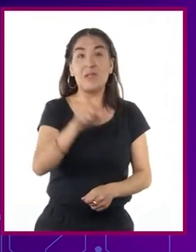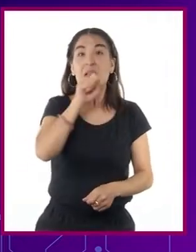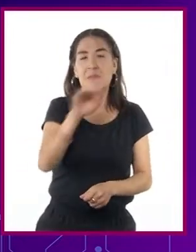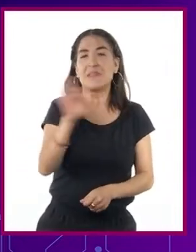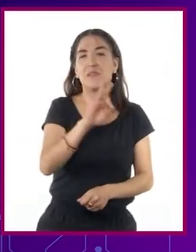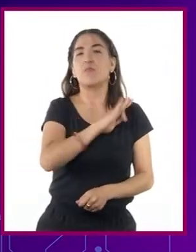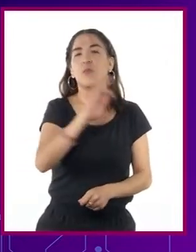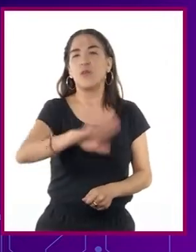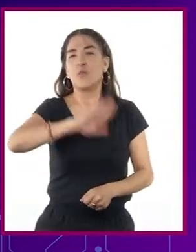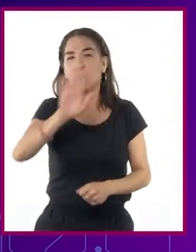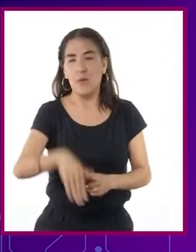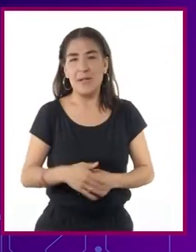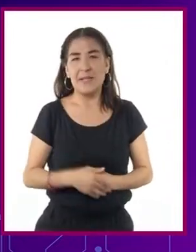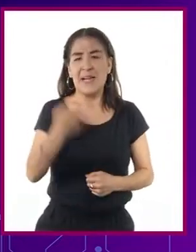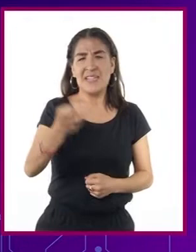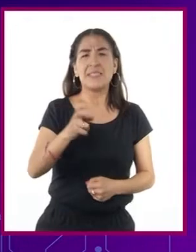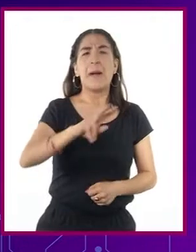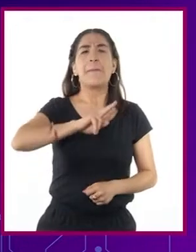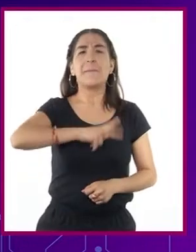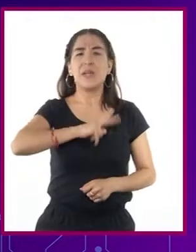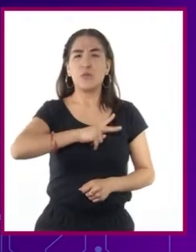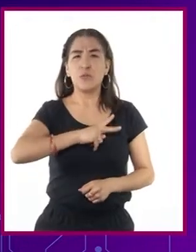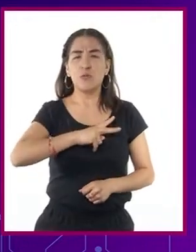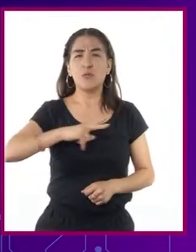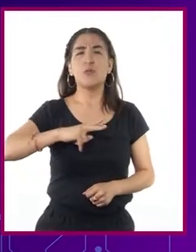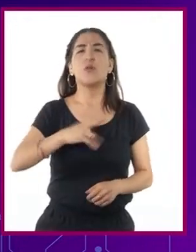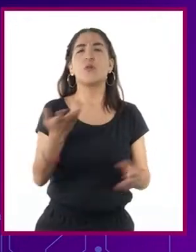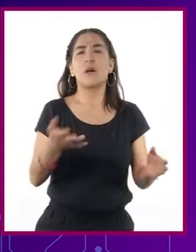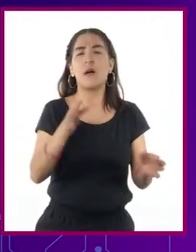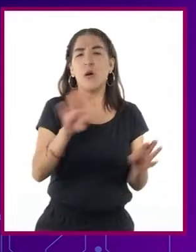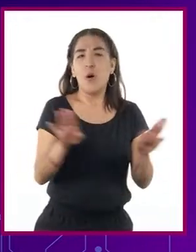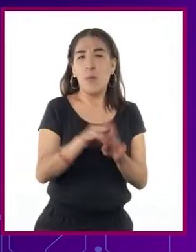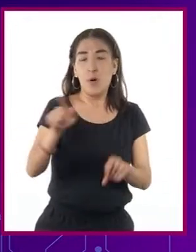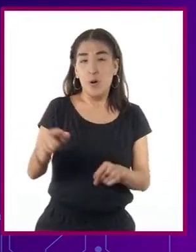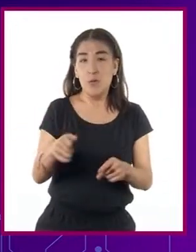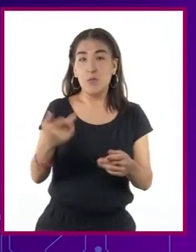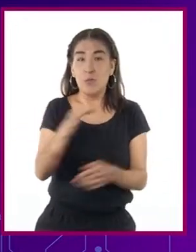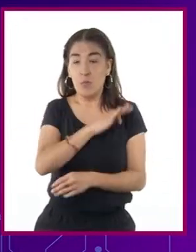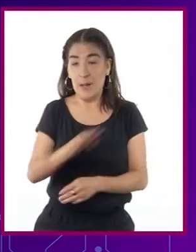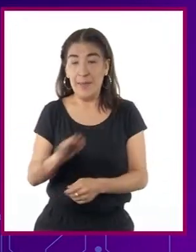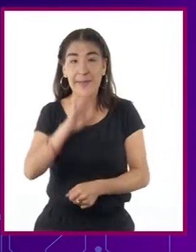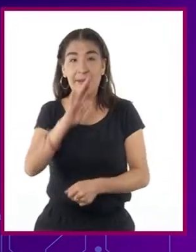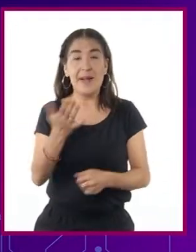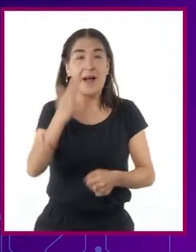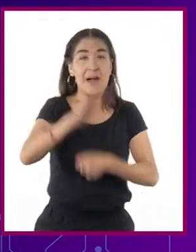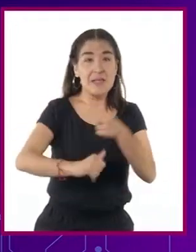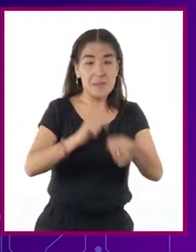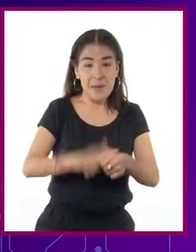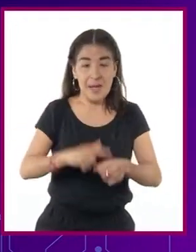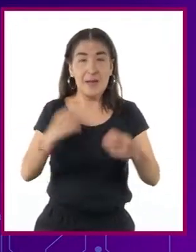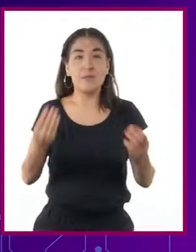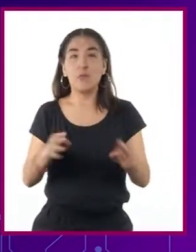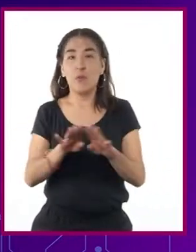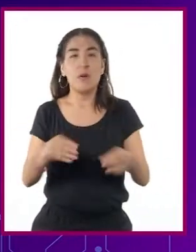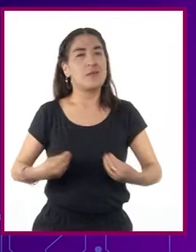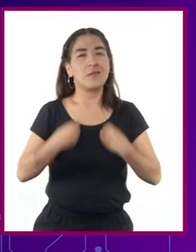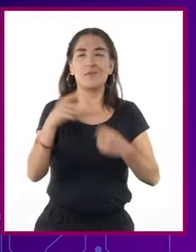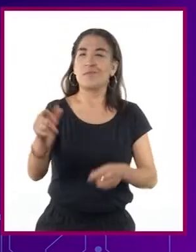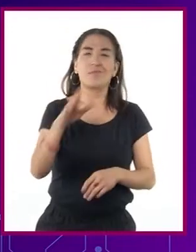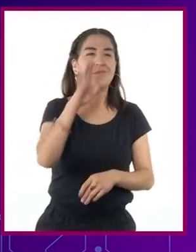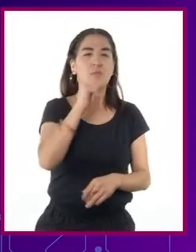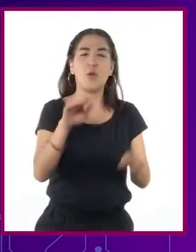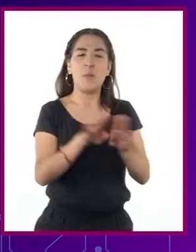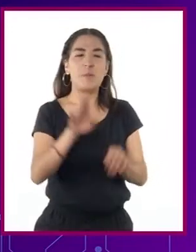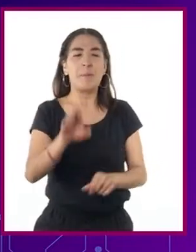muerte. Los virus generalmente no se consideran seres vivos, por lo que tampoco entran en la clasificación de los